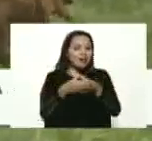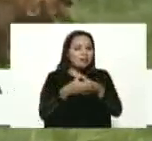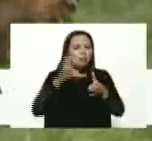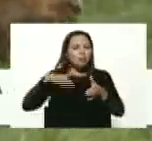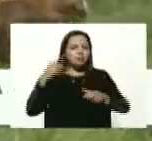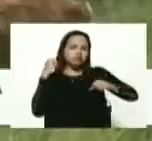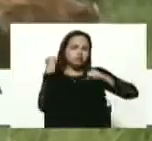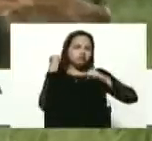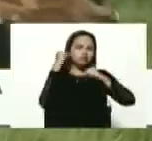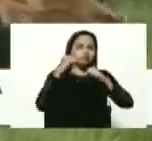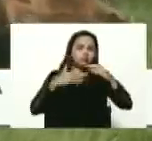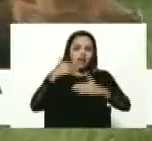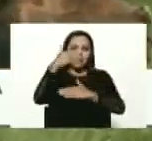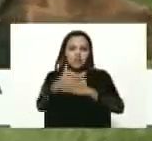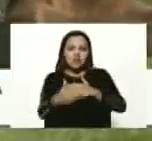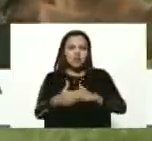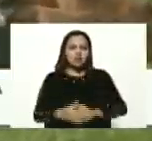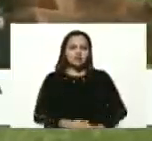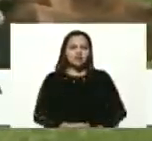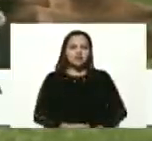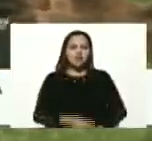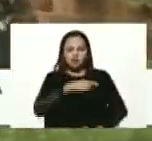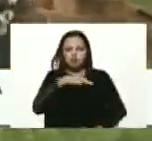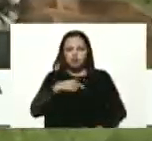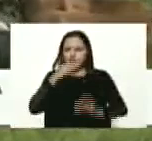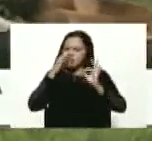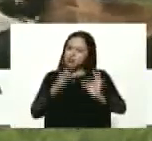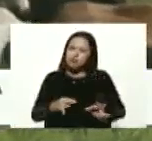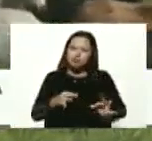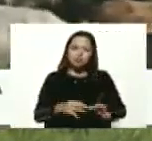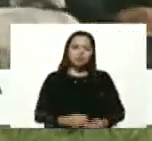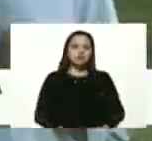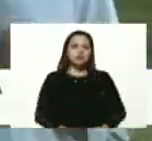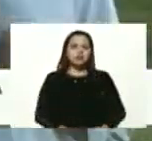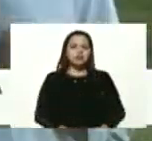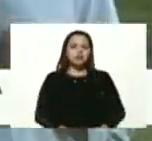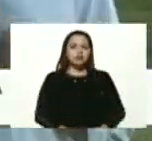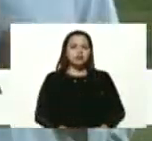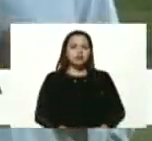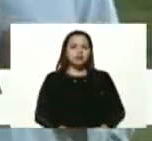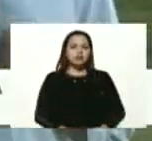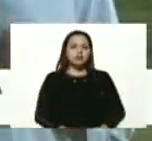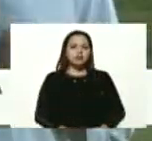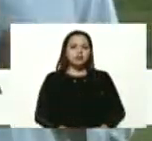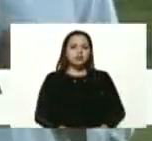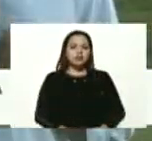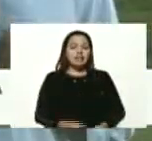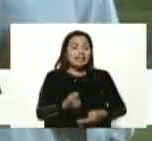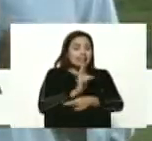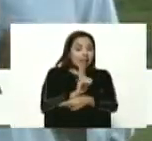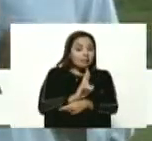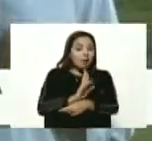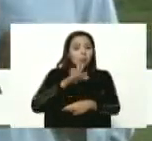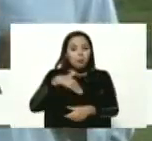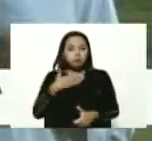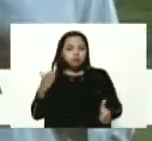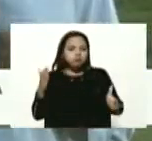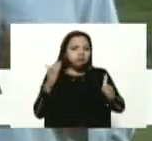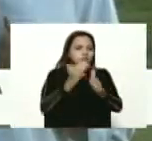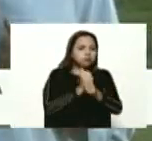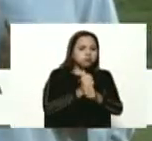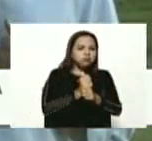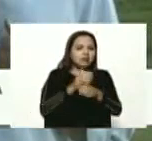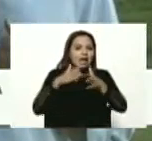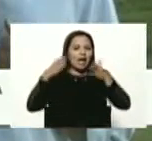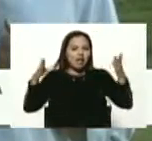saldremos adelante y estamos completamente seguros que más temprano que tarde lograremos la